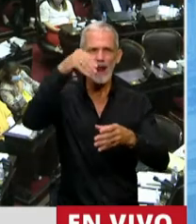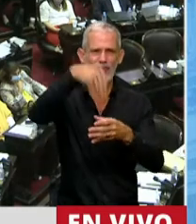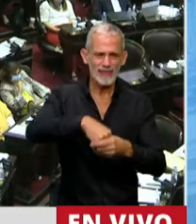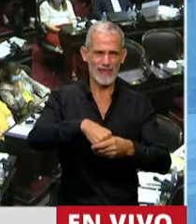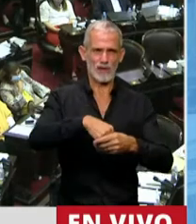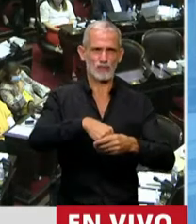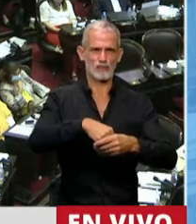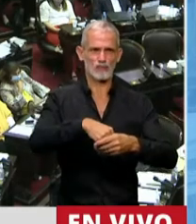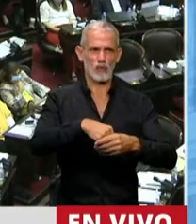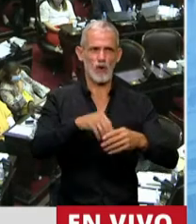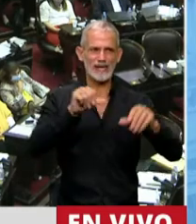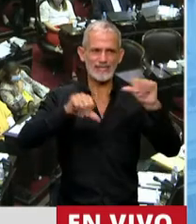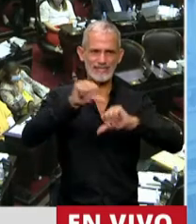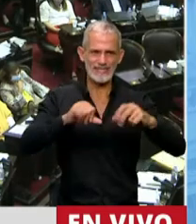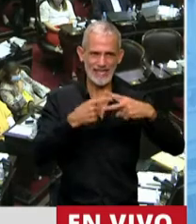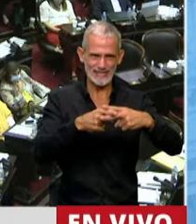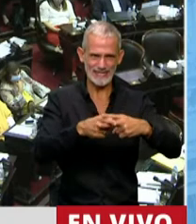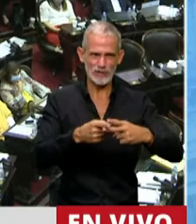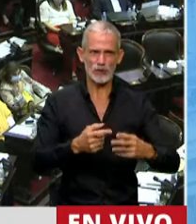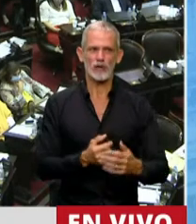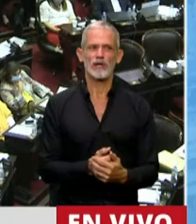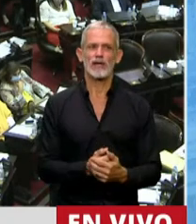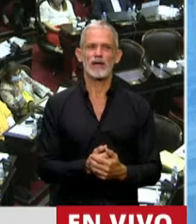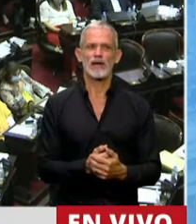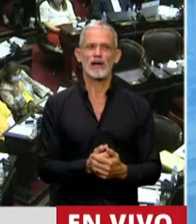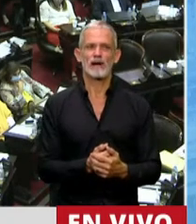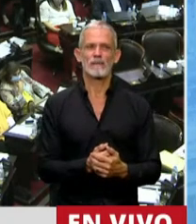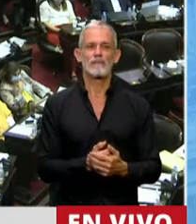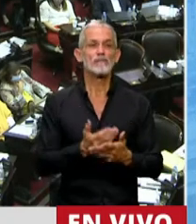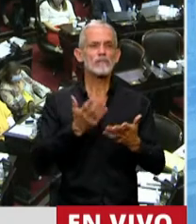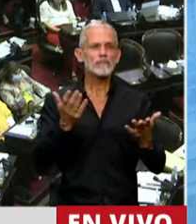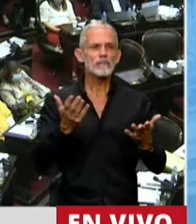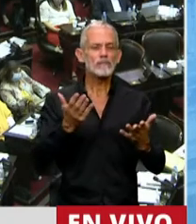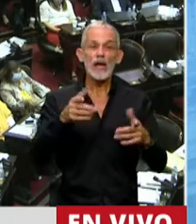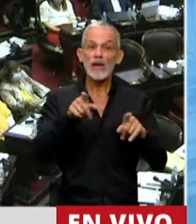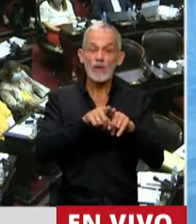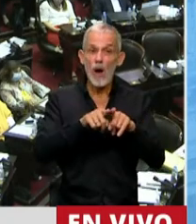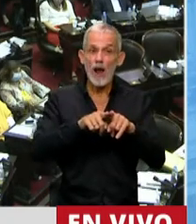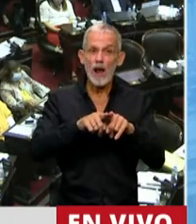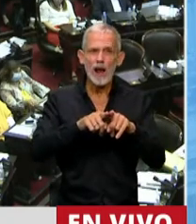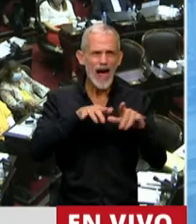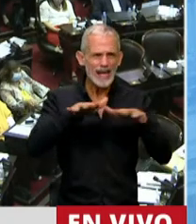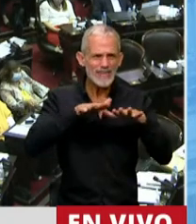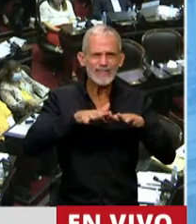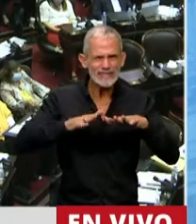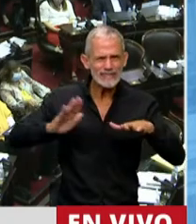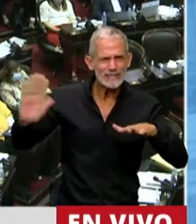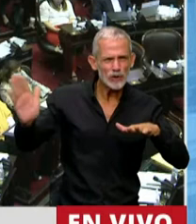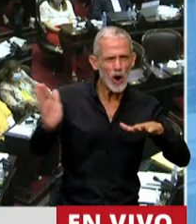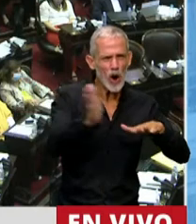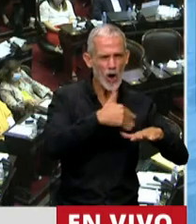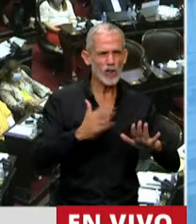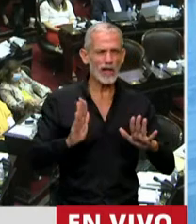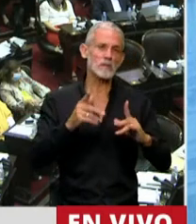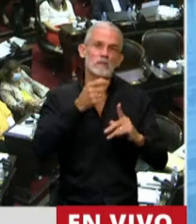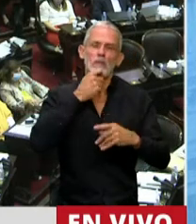mujeres. Aunque como aquí se dijo, no se condice, como en todas las actividades, porque esto